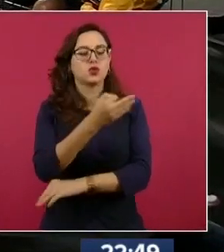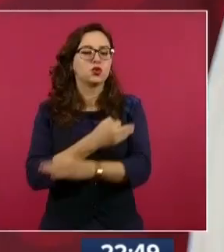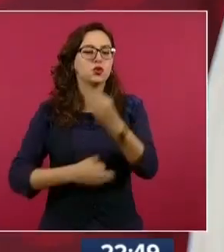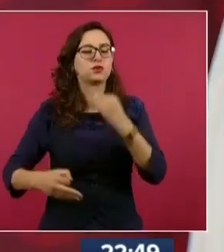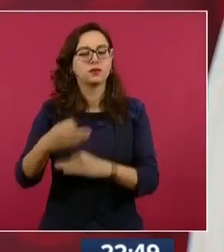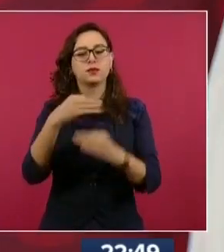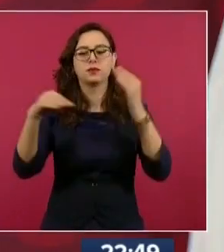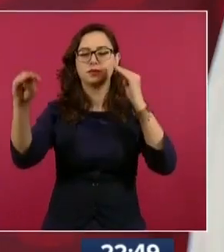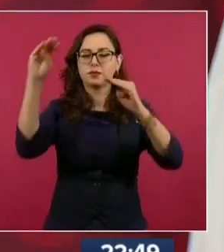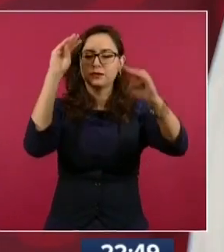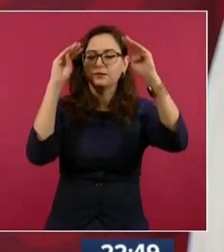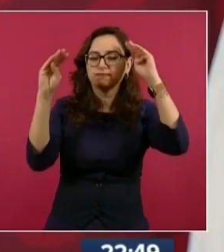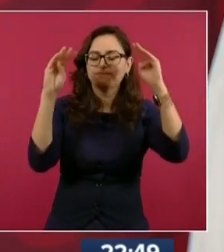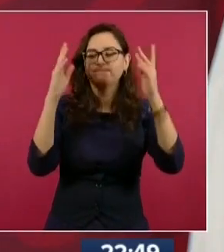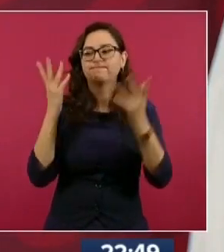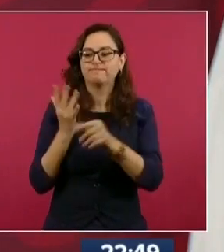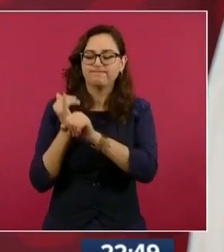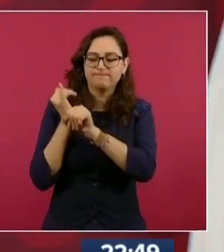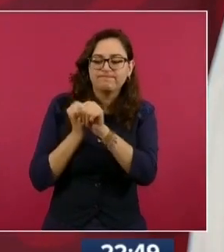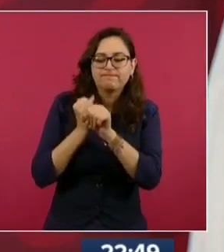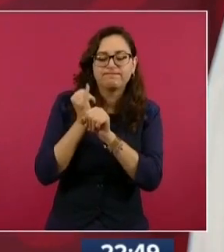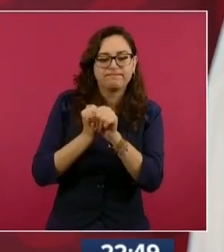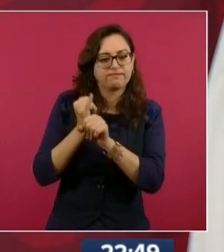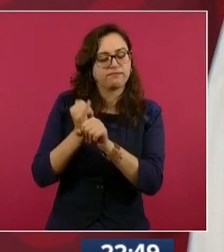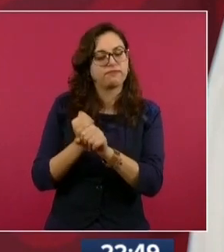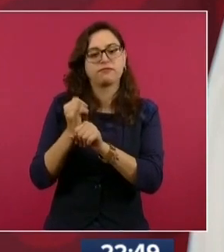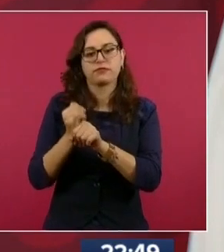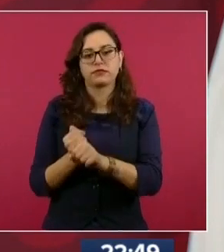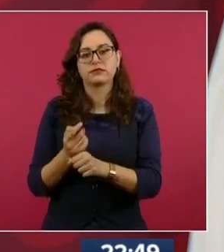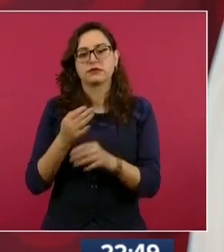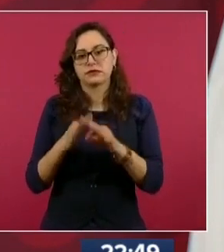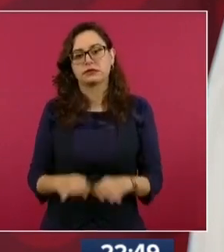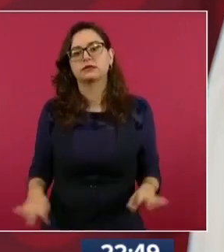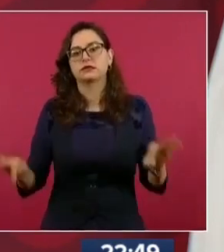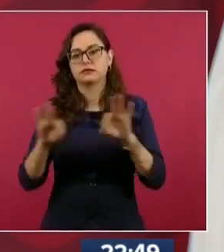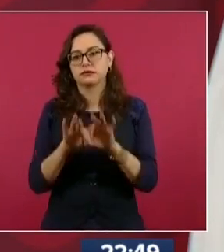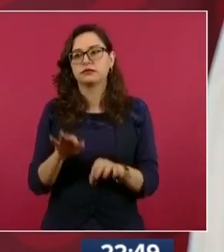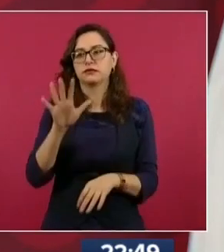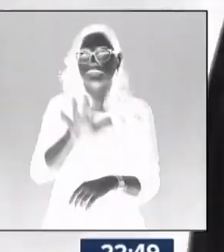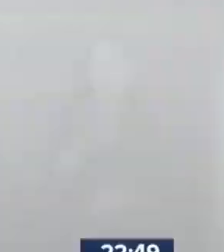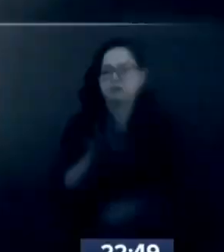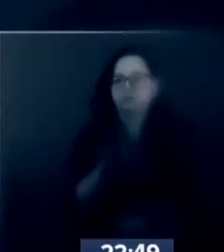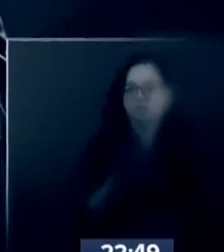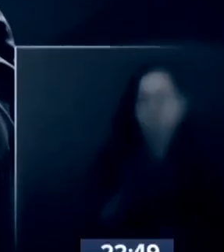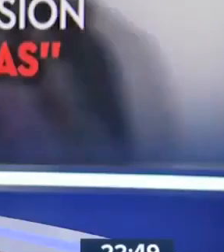siempre, que nos ayude transmitiéndonos información,